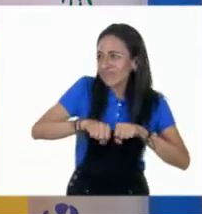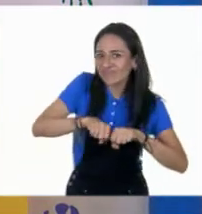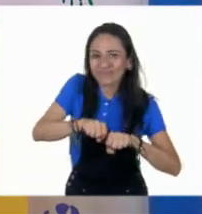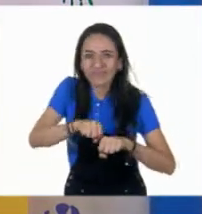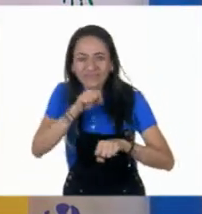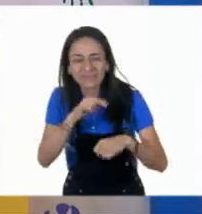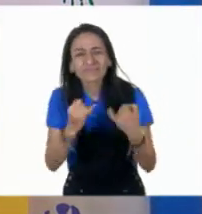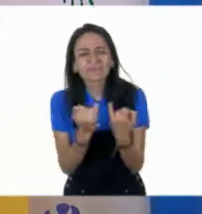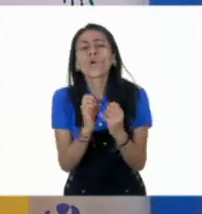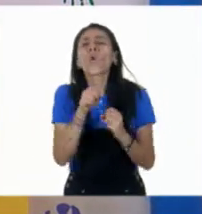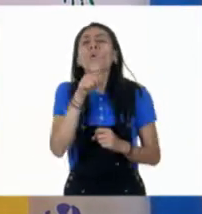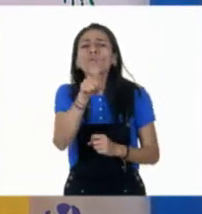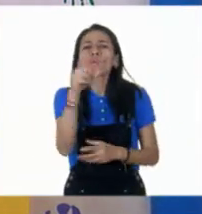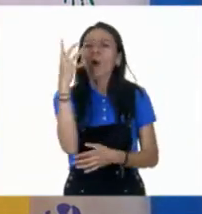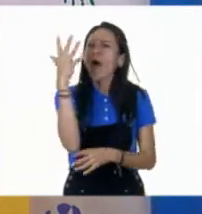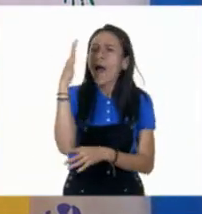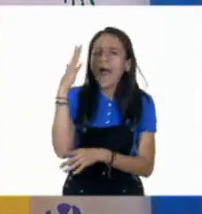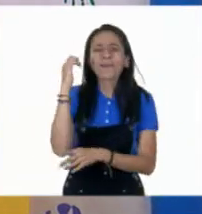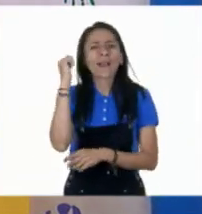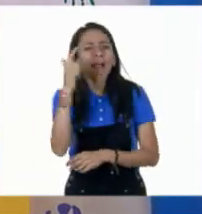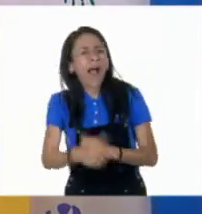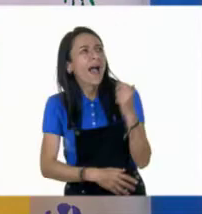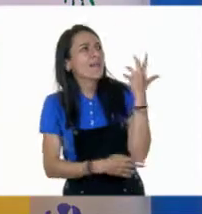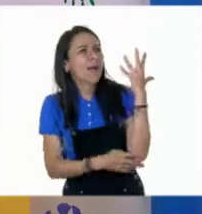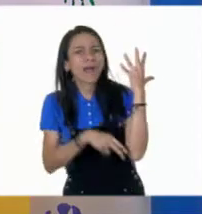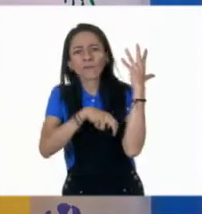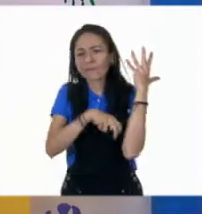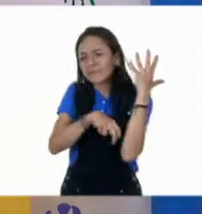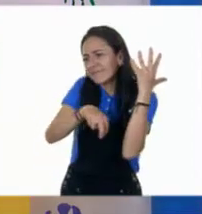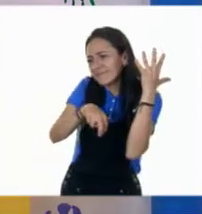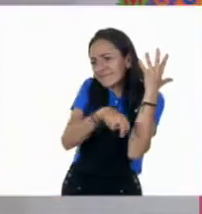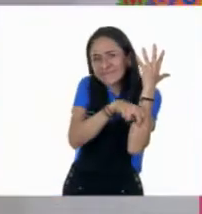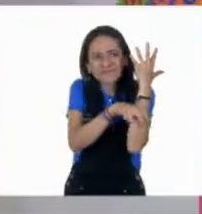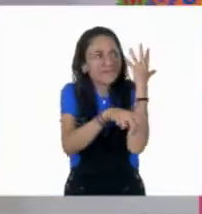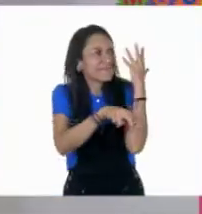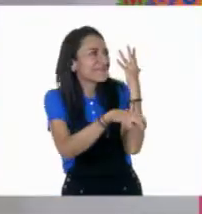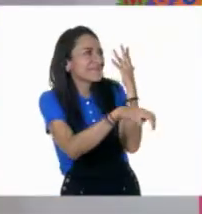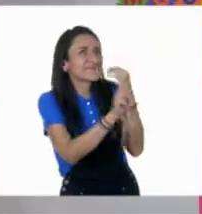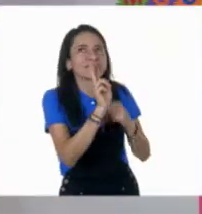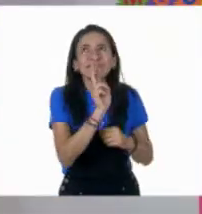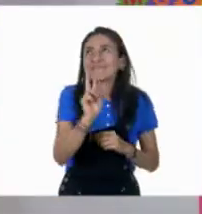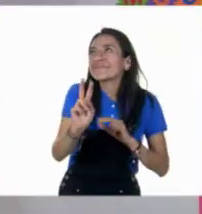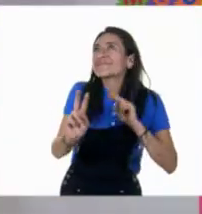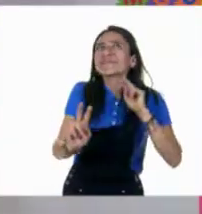algún árbol, te topas hasta una ardilla o dos. Si vas al parque, vas a observarlas con